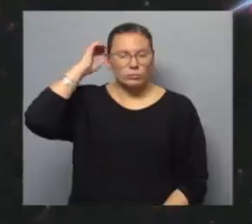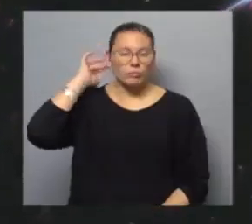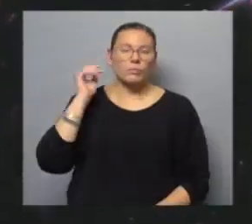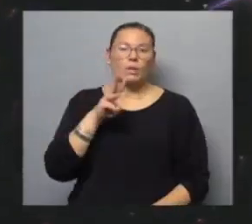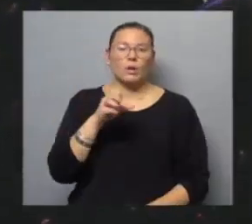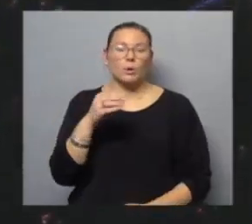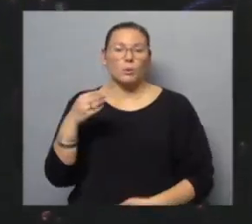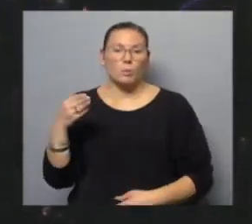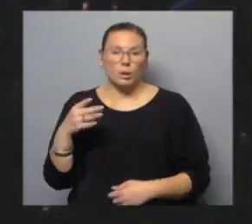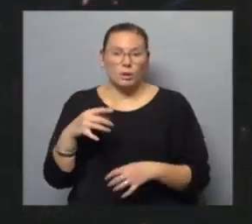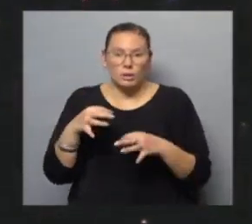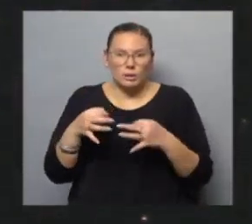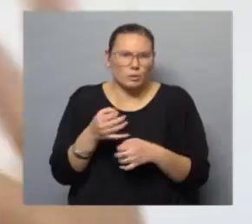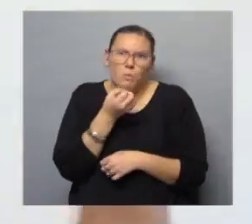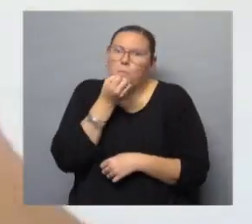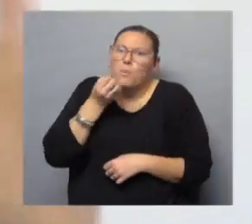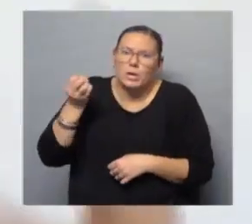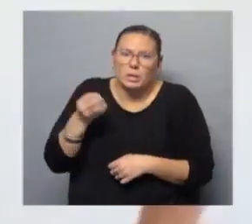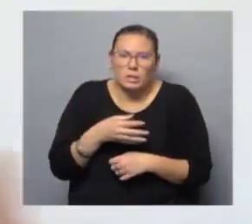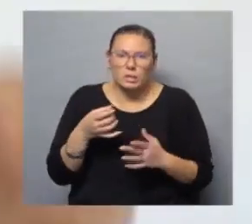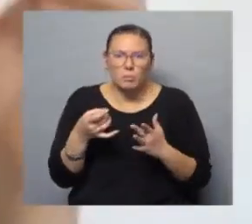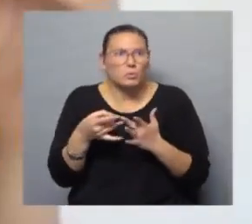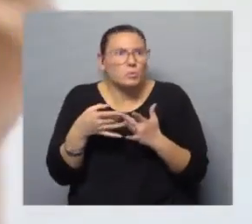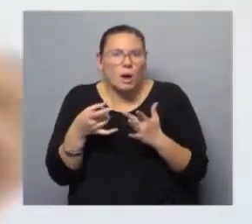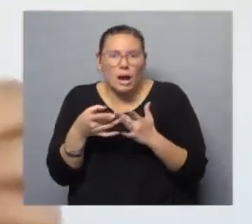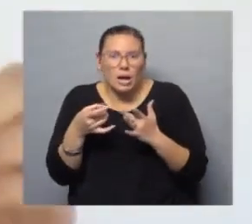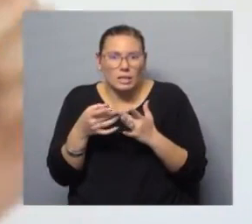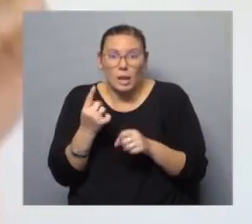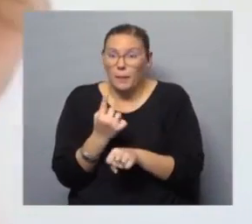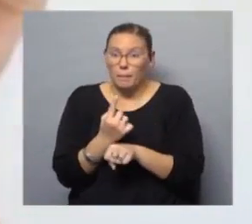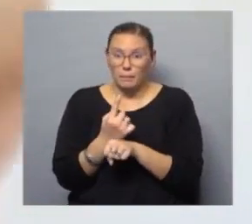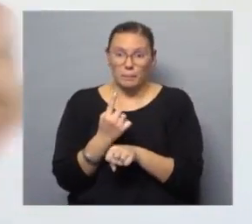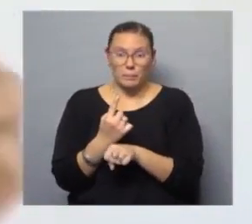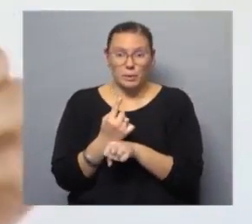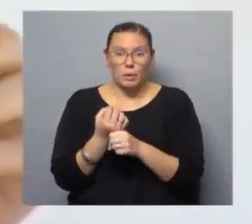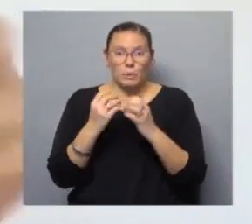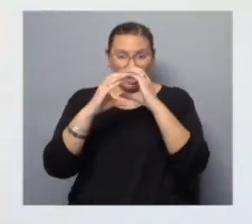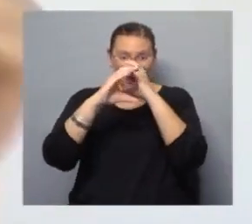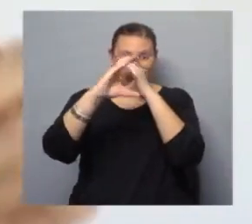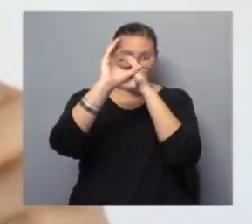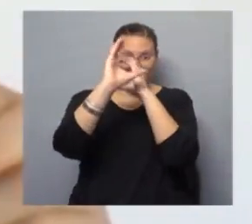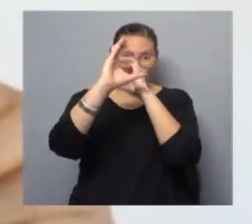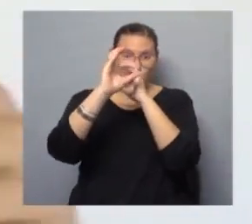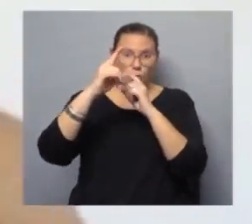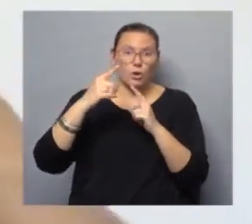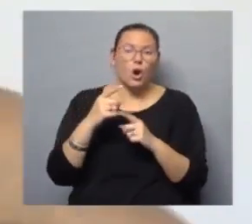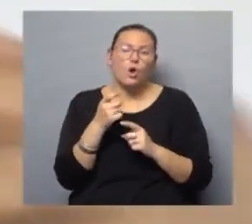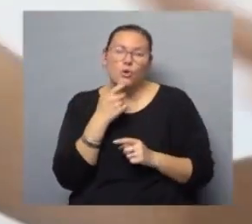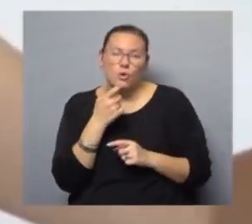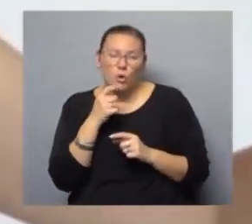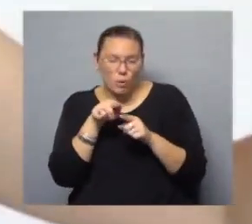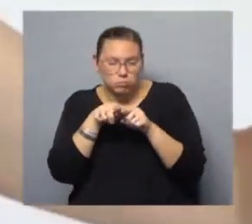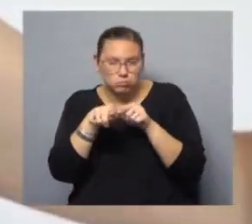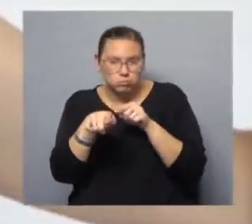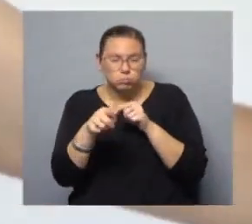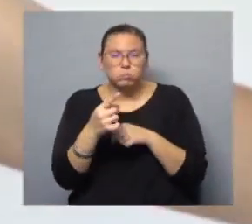James Webb es absolutamente extraordinario en términos de su capacidad. Primero, porque es un telescopio en el infrarrojo que tiene